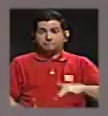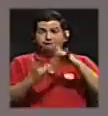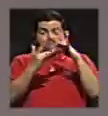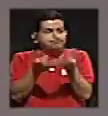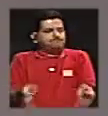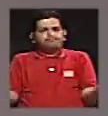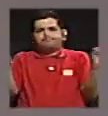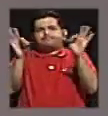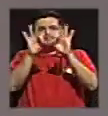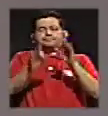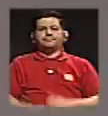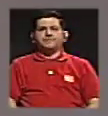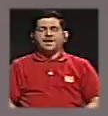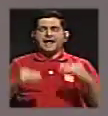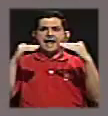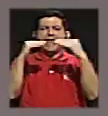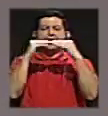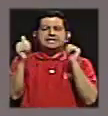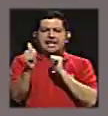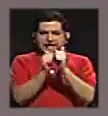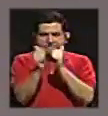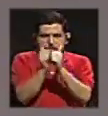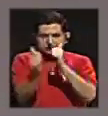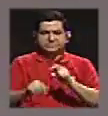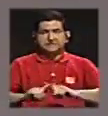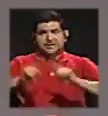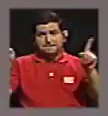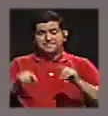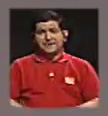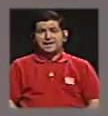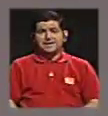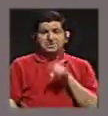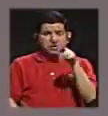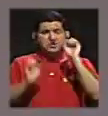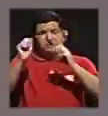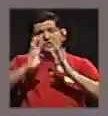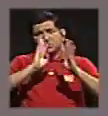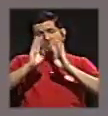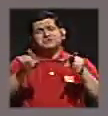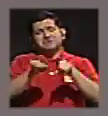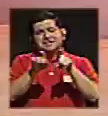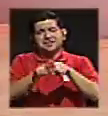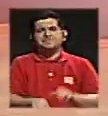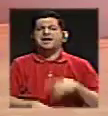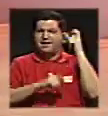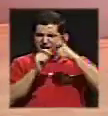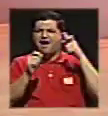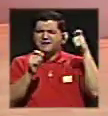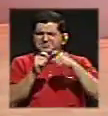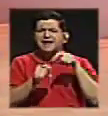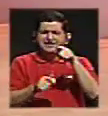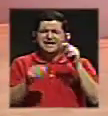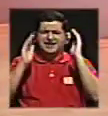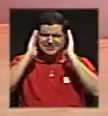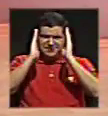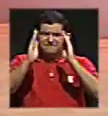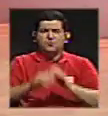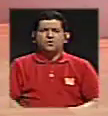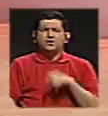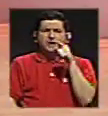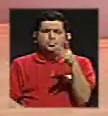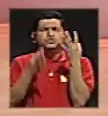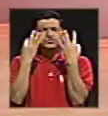importantísima tiene que ver con la equidad de las contiendas pero si quieres sobre eso podemos hablar sí no no precisamente así eso iba porque ustedes han